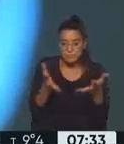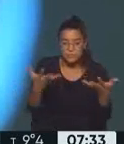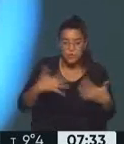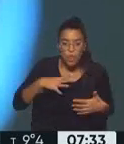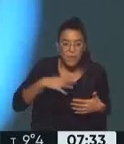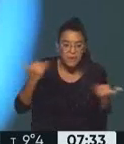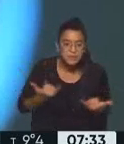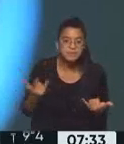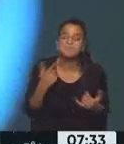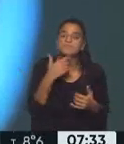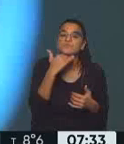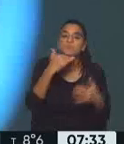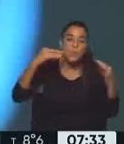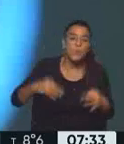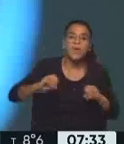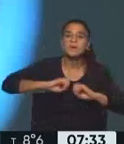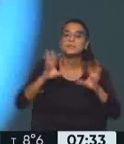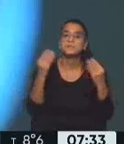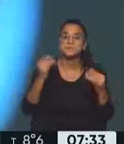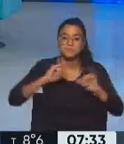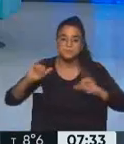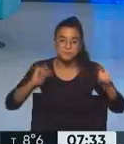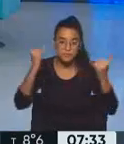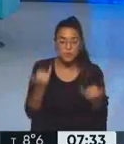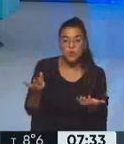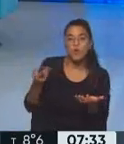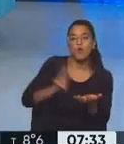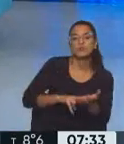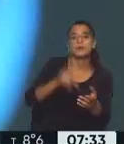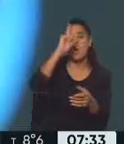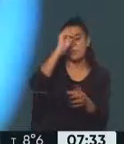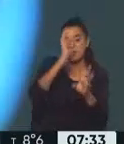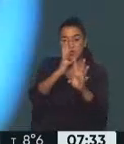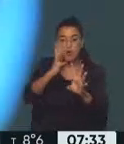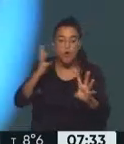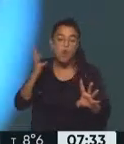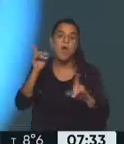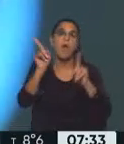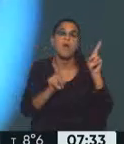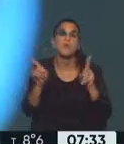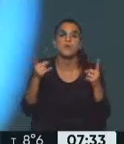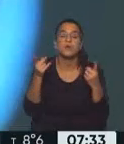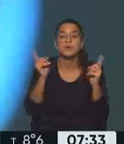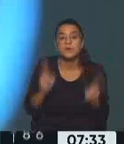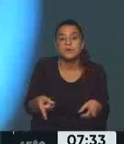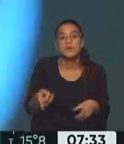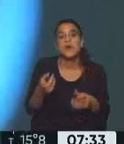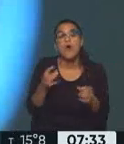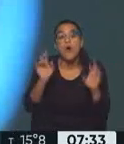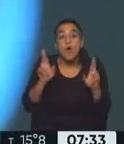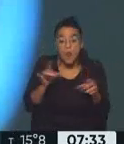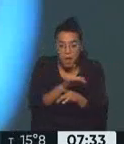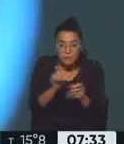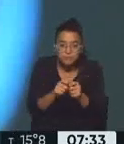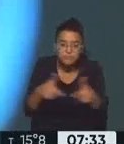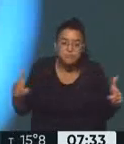clara de lo que está pasando pero sí algunos indicadores nuevamente corazón los hospitales algunos indicadores que ojalá no se reproduzcan en